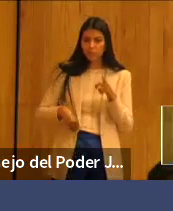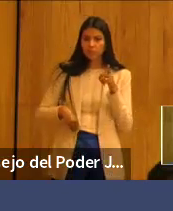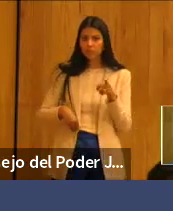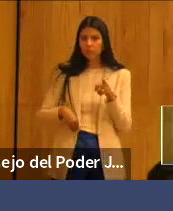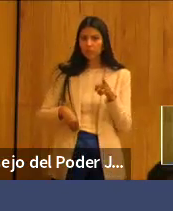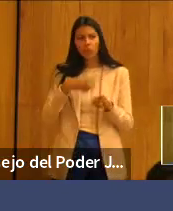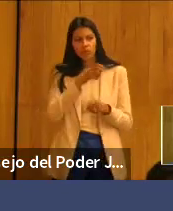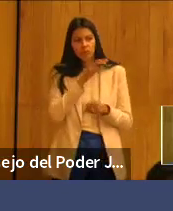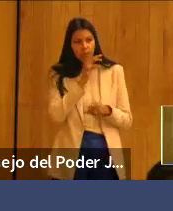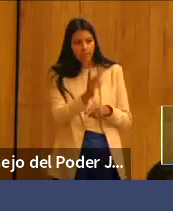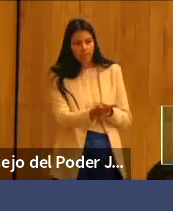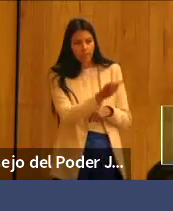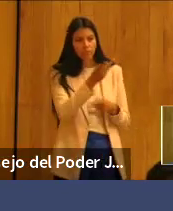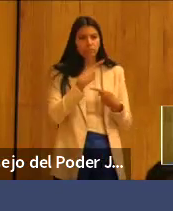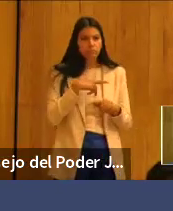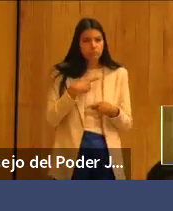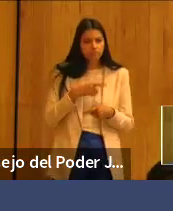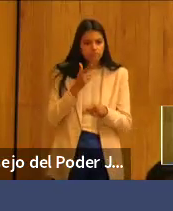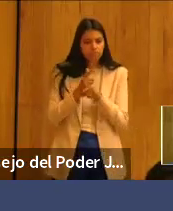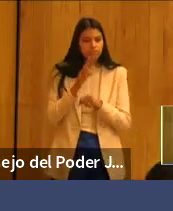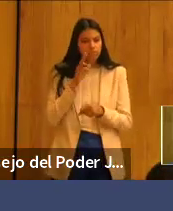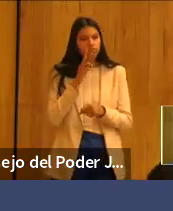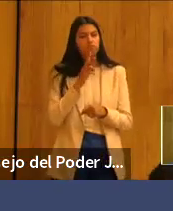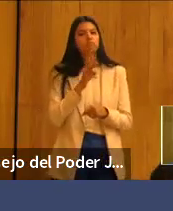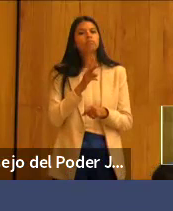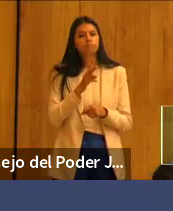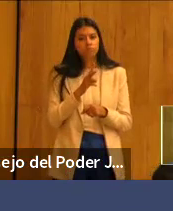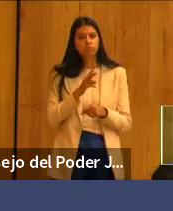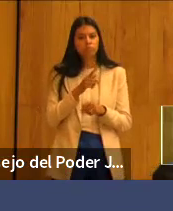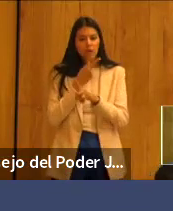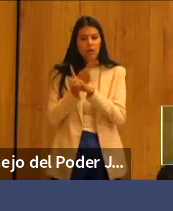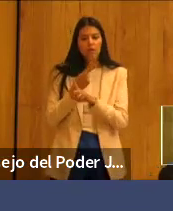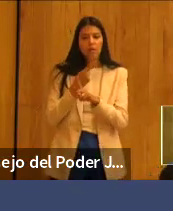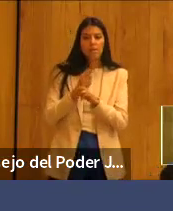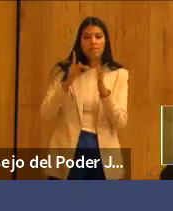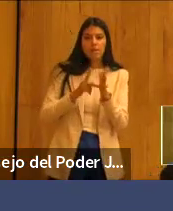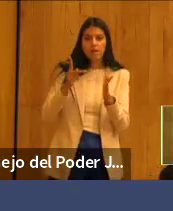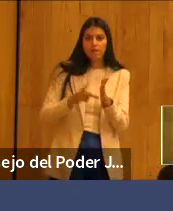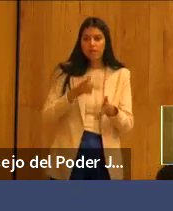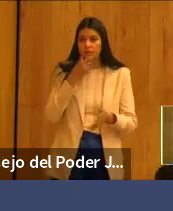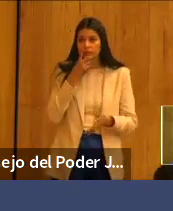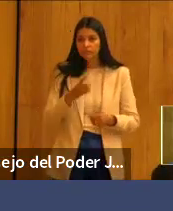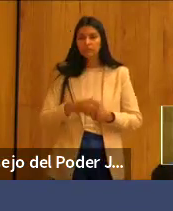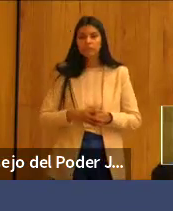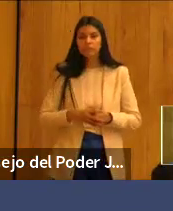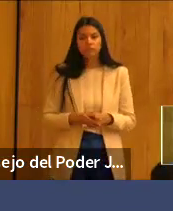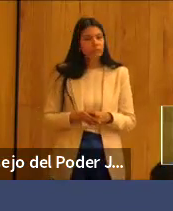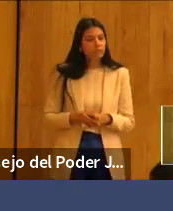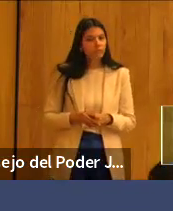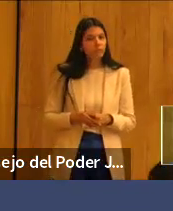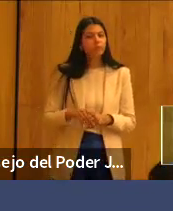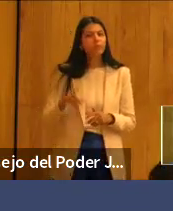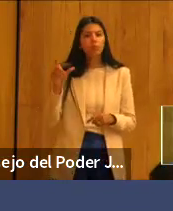víctima y está le entera que la ha estado agrediendo sexualmente en varias ocasiones y le indica en cada una de